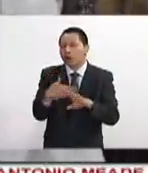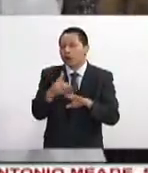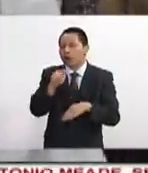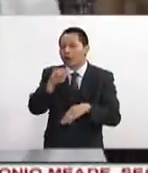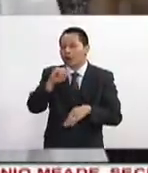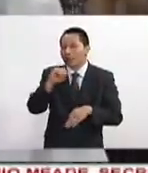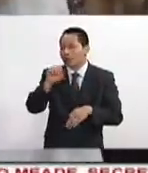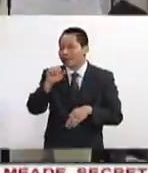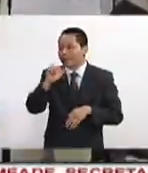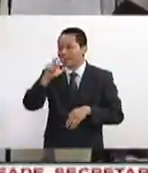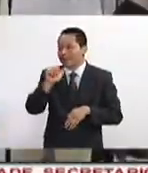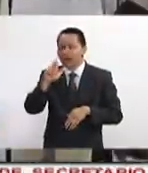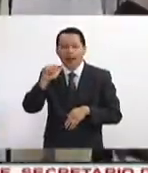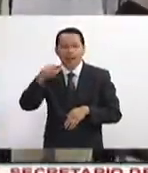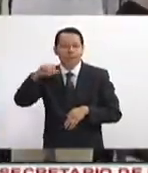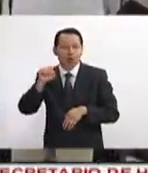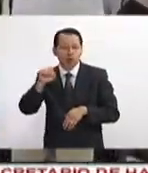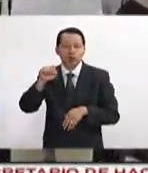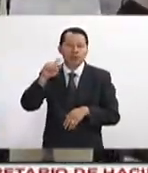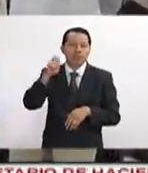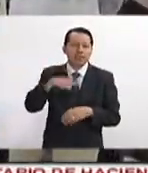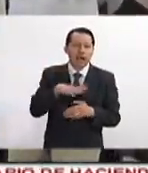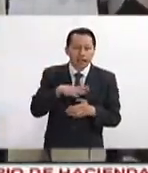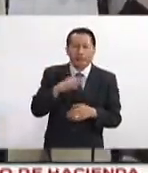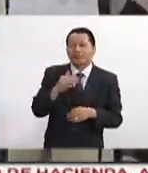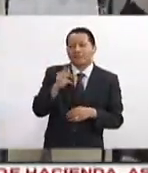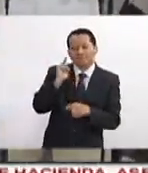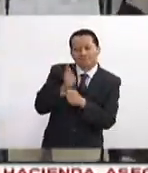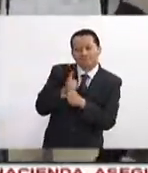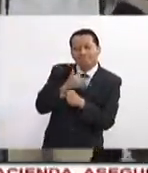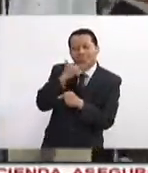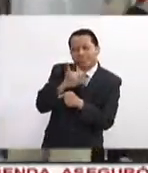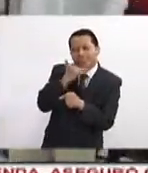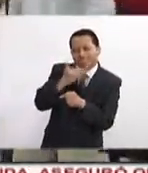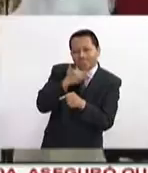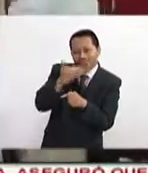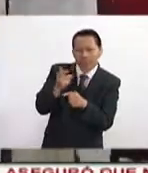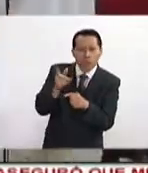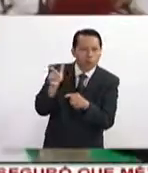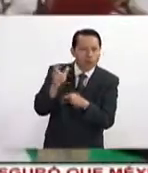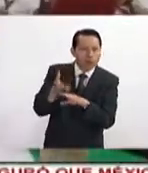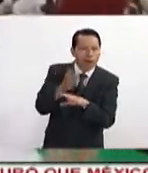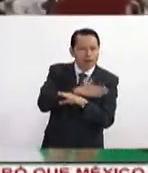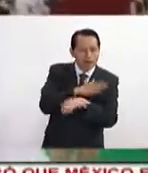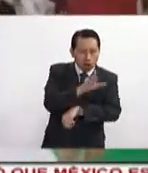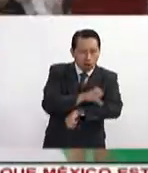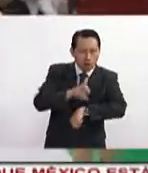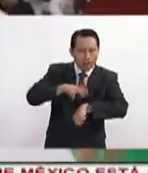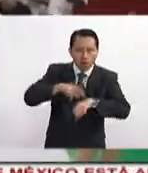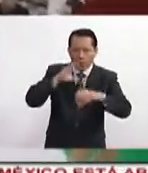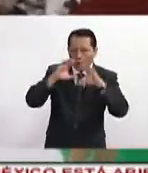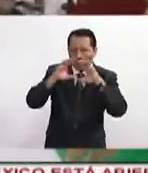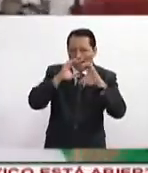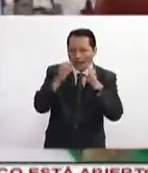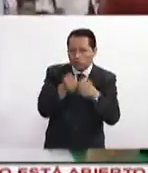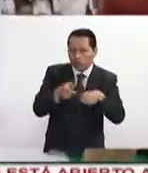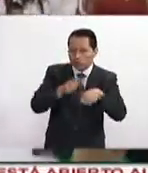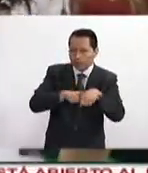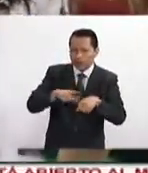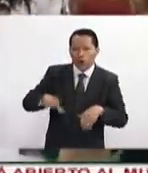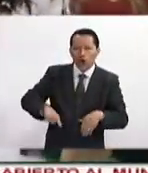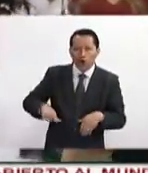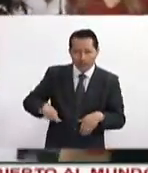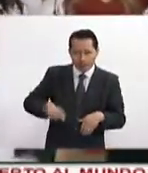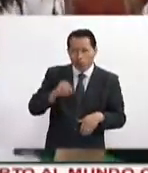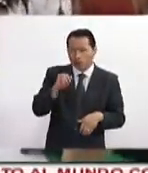Ramos. Esto sucedió ante las irregularidades detectadas durante su gestión como coordinador de comunicación social durante el gobierno